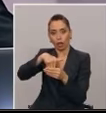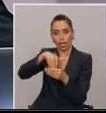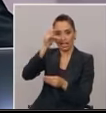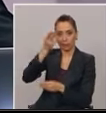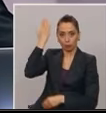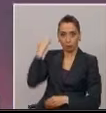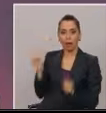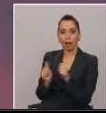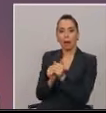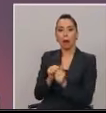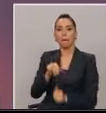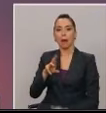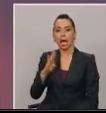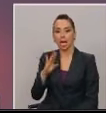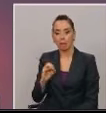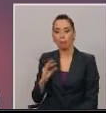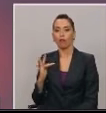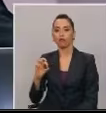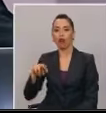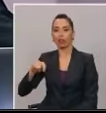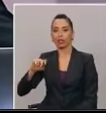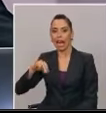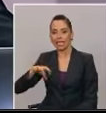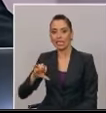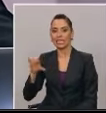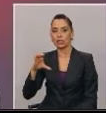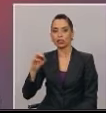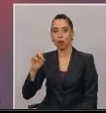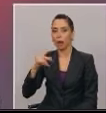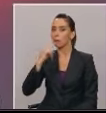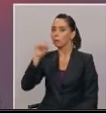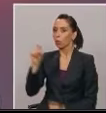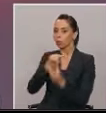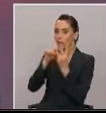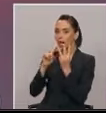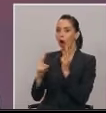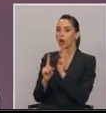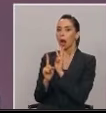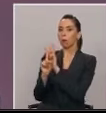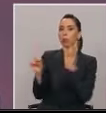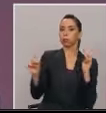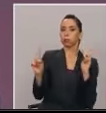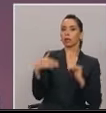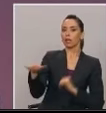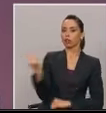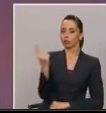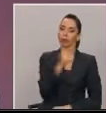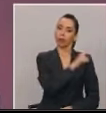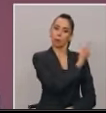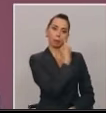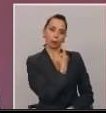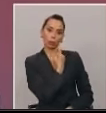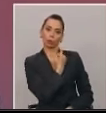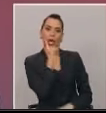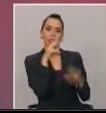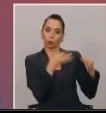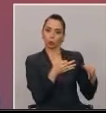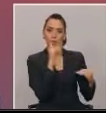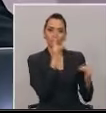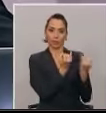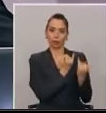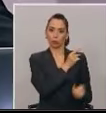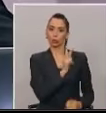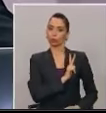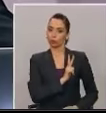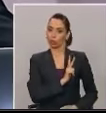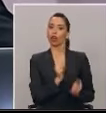acompañaba a Max Marambio, Paul Fontaine, Álvaro Escobar. ¿Lo dejaron solo? Mauricio, es una pregunta injusta, desinformada, y usted es un